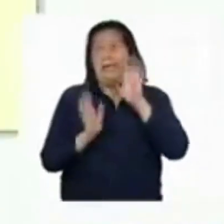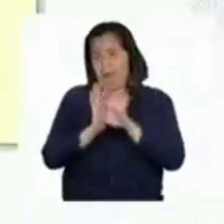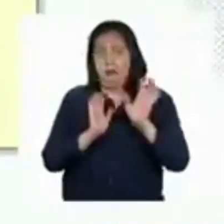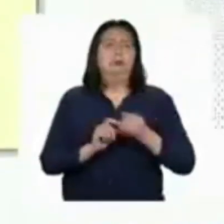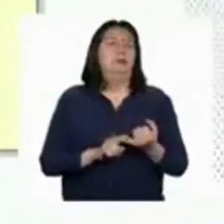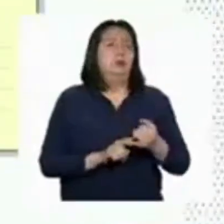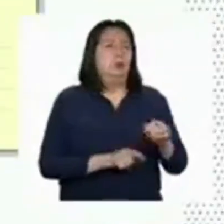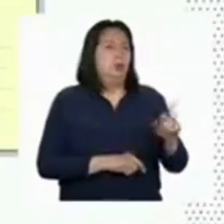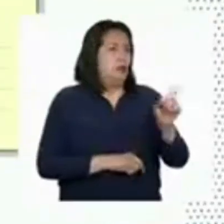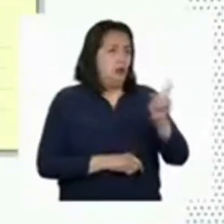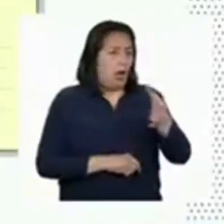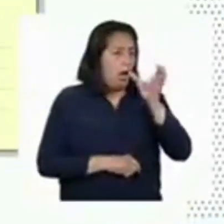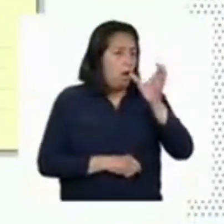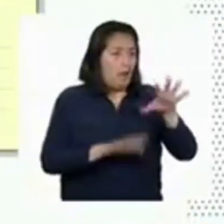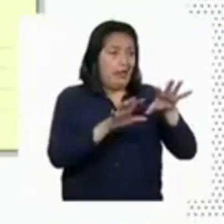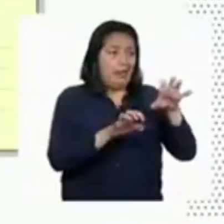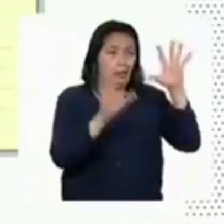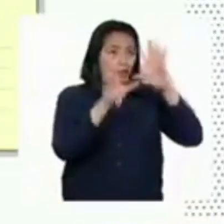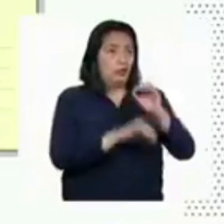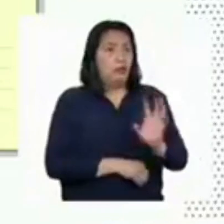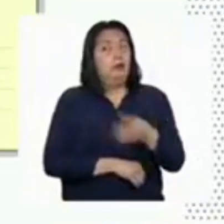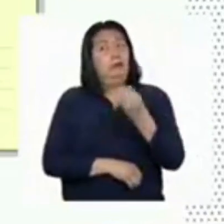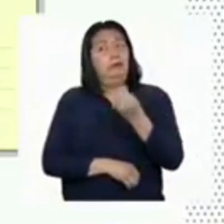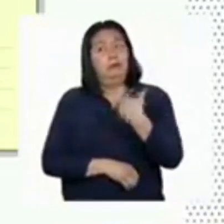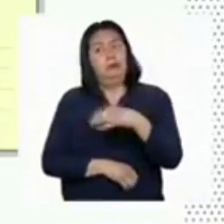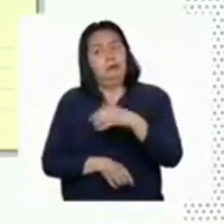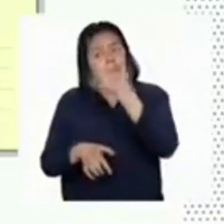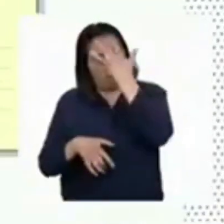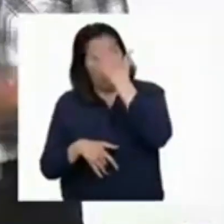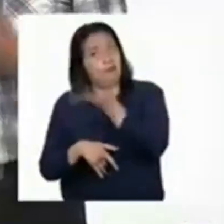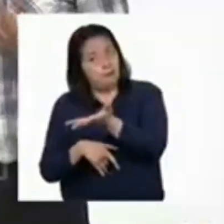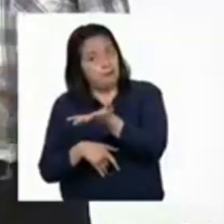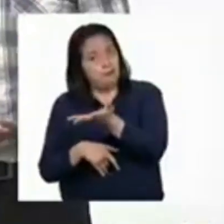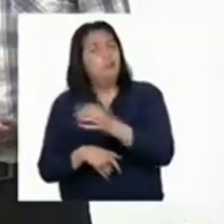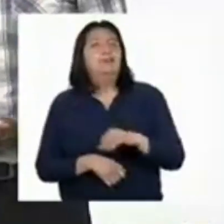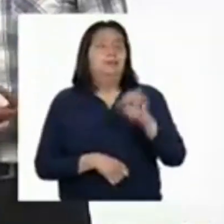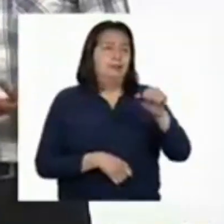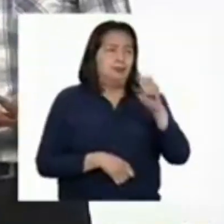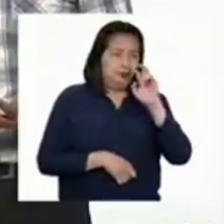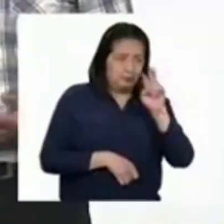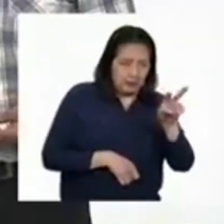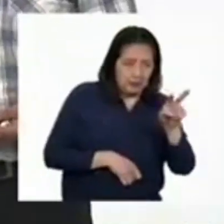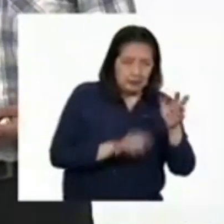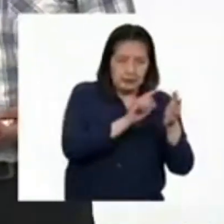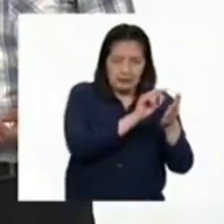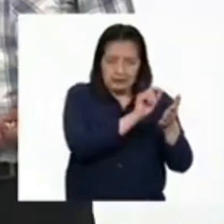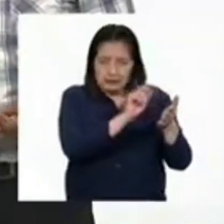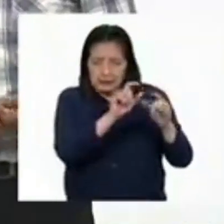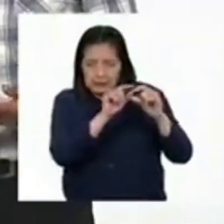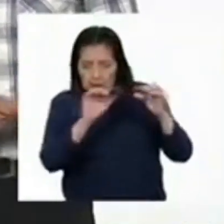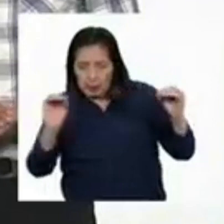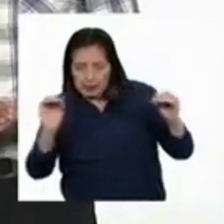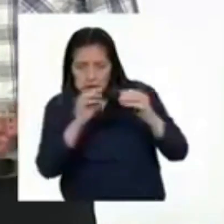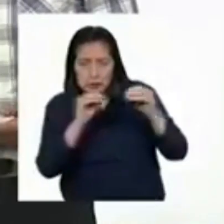ejemplo, no tomes agua helada de noche porque te puedes enfermar. Si te fijas bien, Patricia, en esa